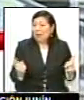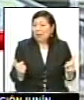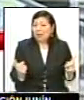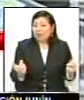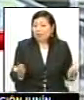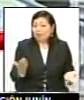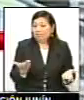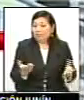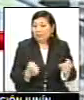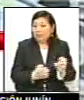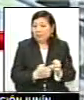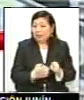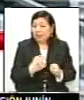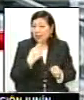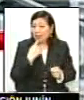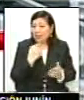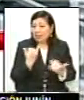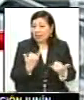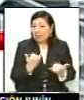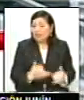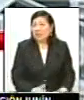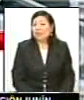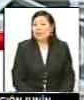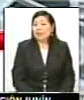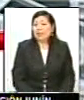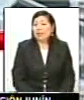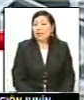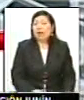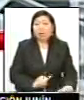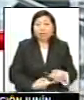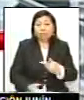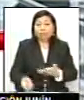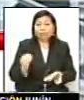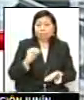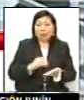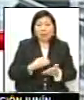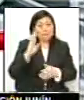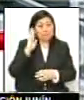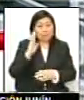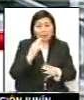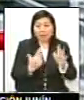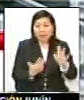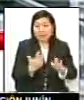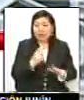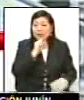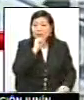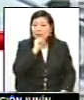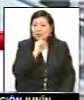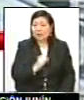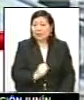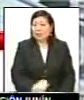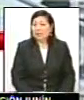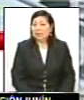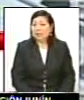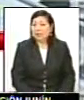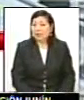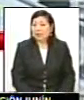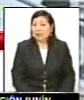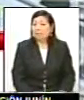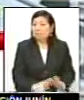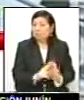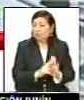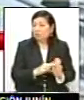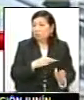sé si el equipo técnico advirtió que este señor fue reincorporado a la policía el 13 de diciembre. Yo tengo aquí a la mano la